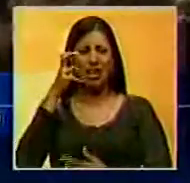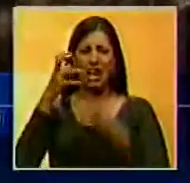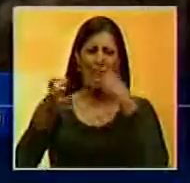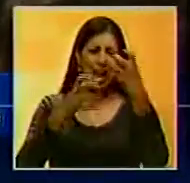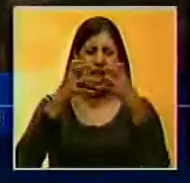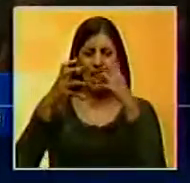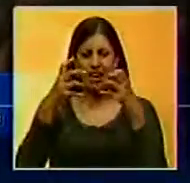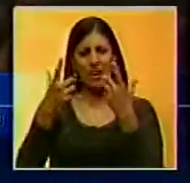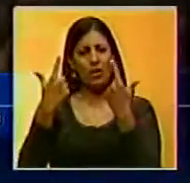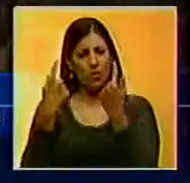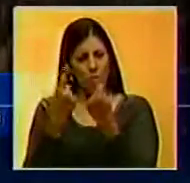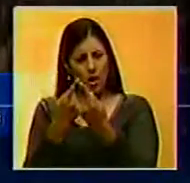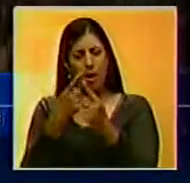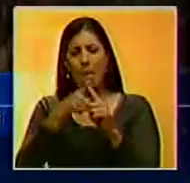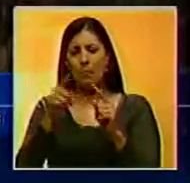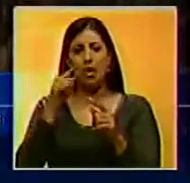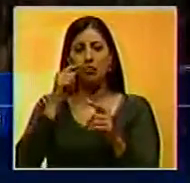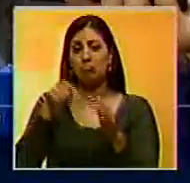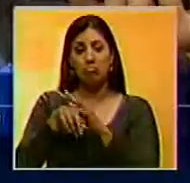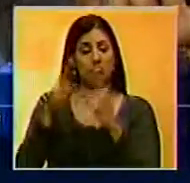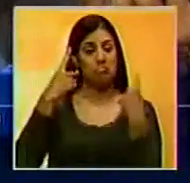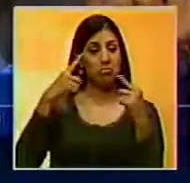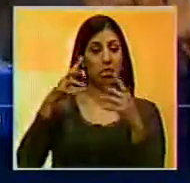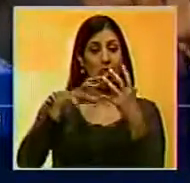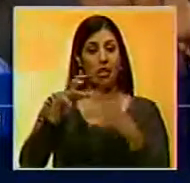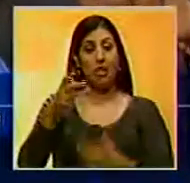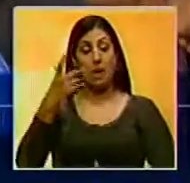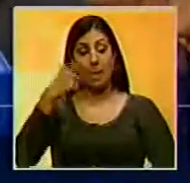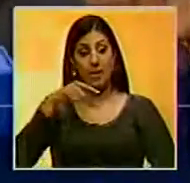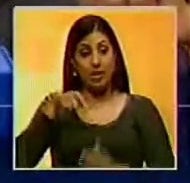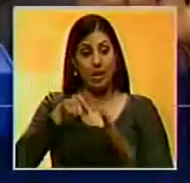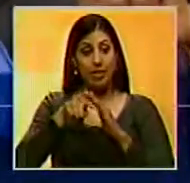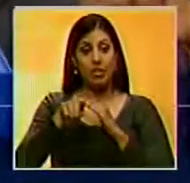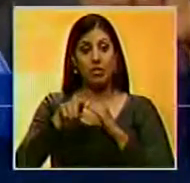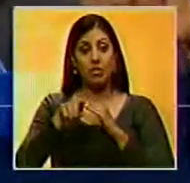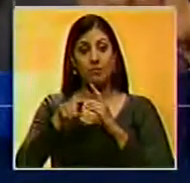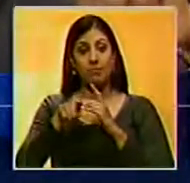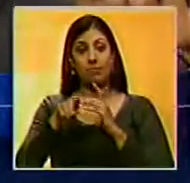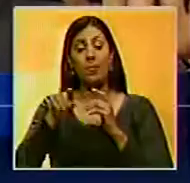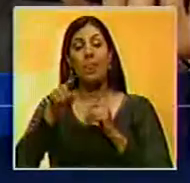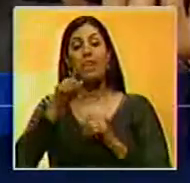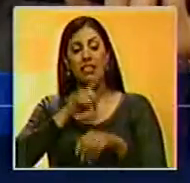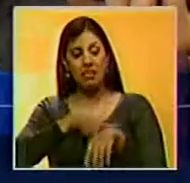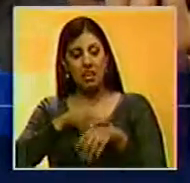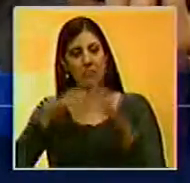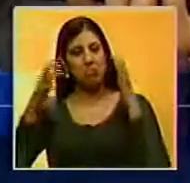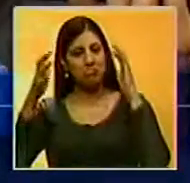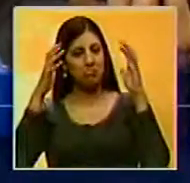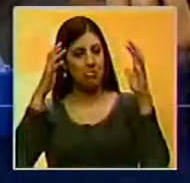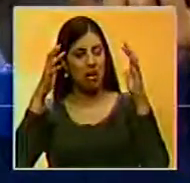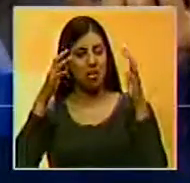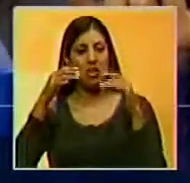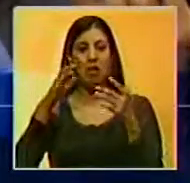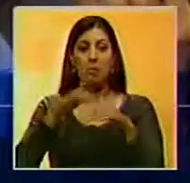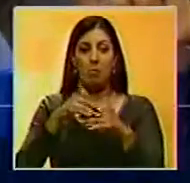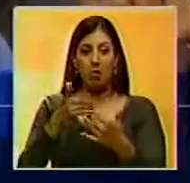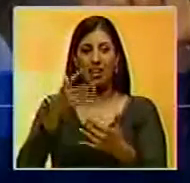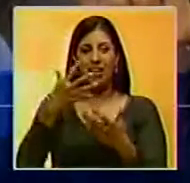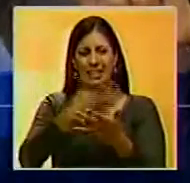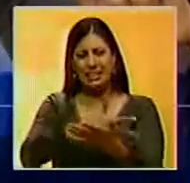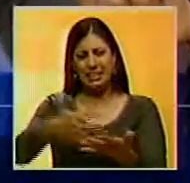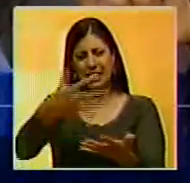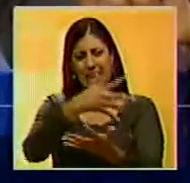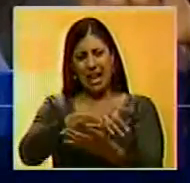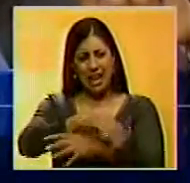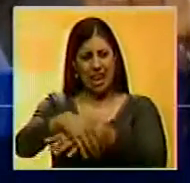gritos en el apartamento, pero nadie se metió. El que entró le dio tiempo hasta de bañarse en el inmueble, porque como había mucha sangre,